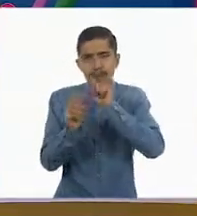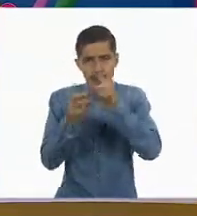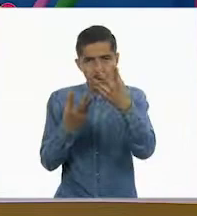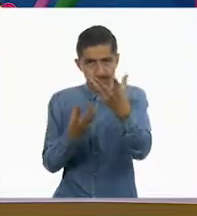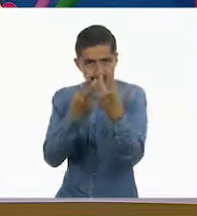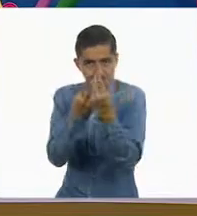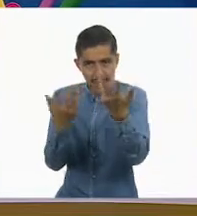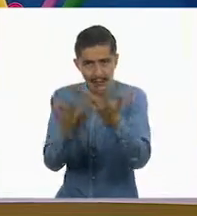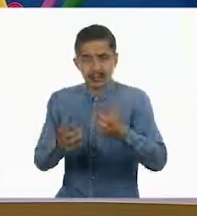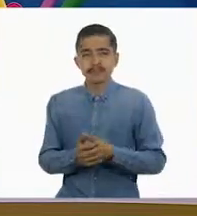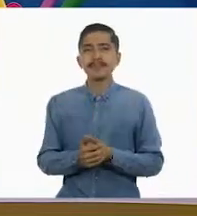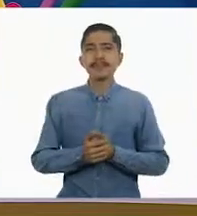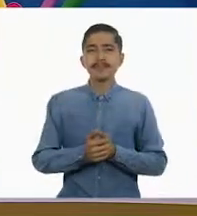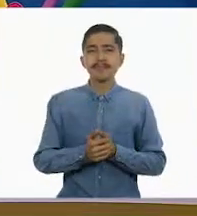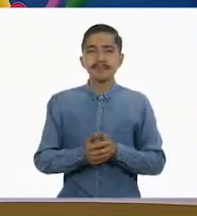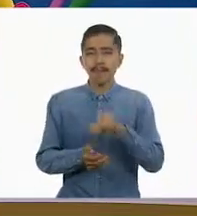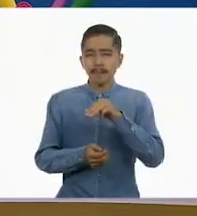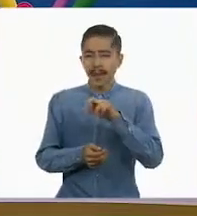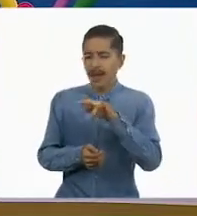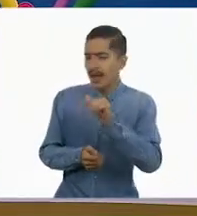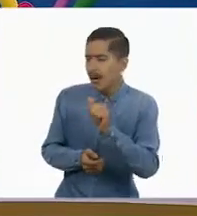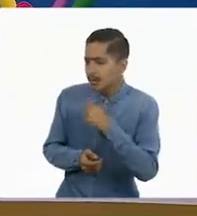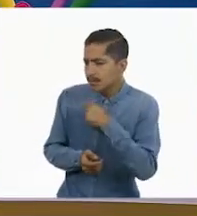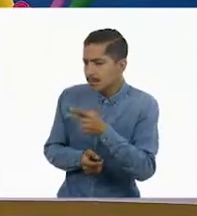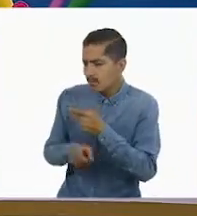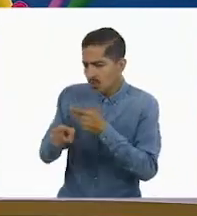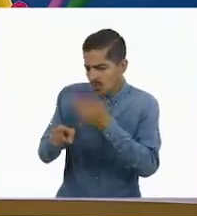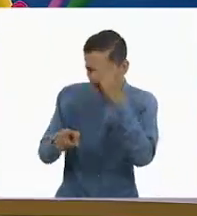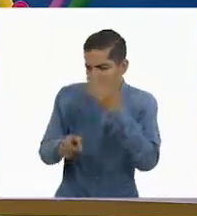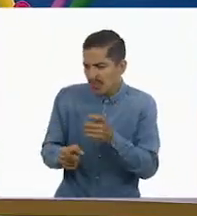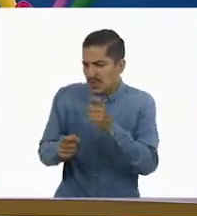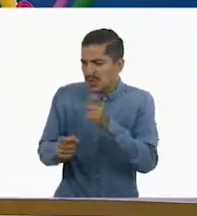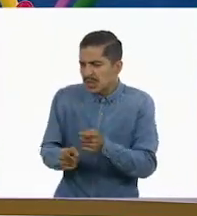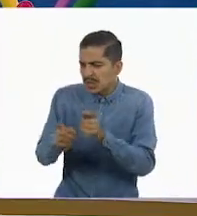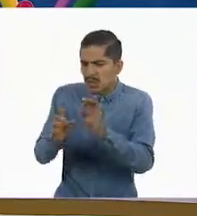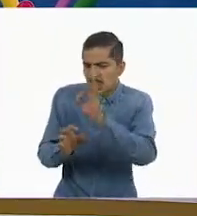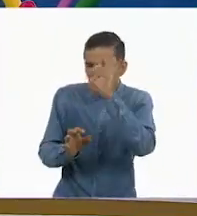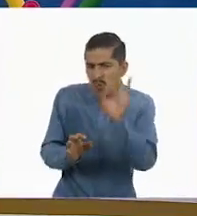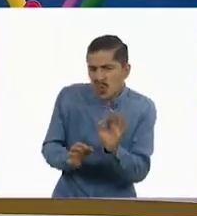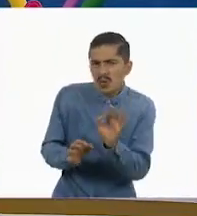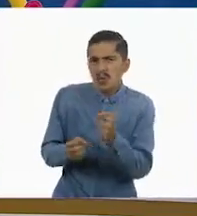perfecto. María, ¿tú sabes qué es un censo de población y vivienda?